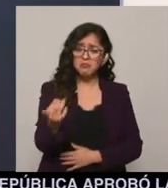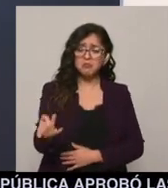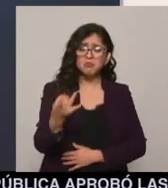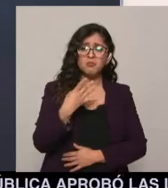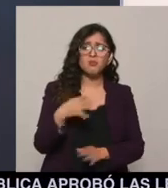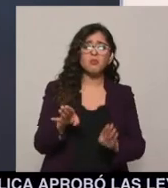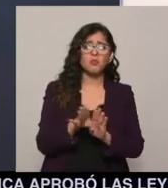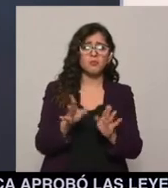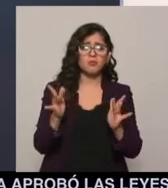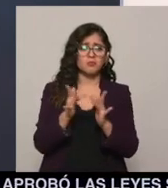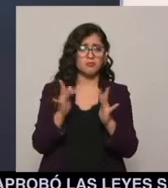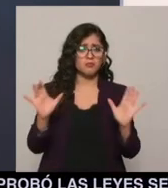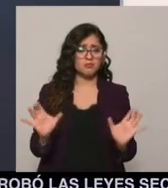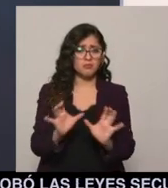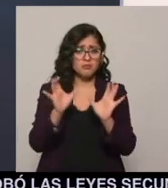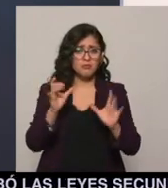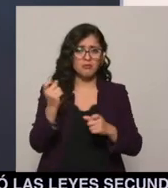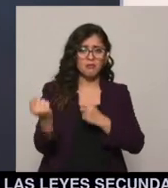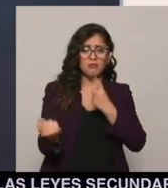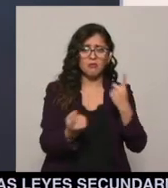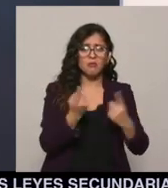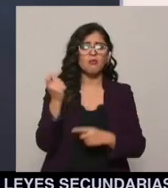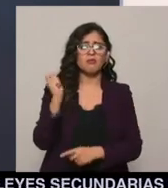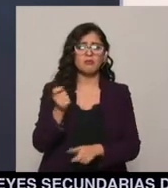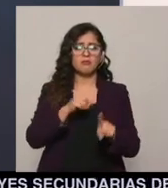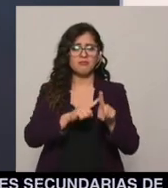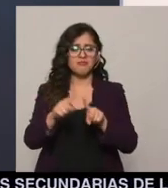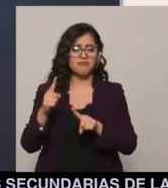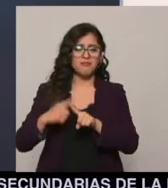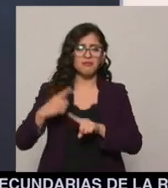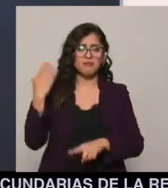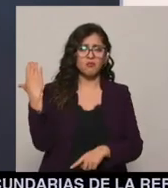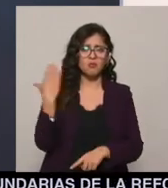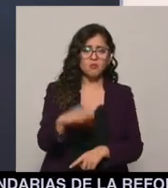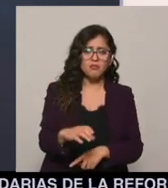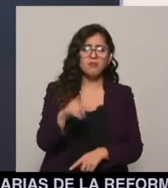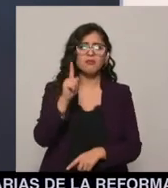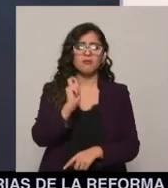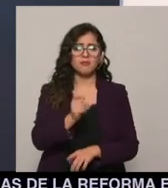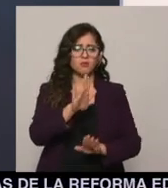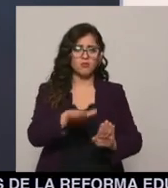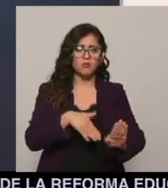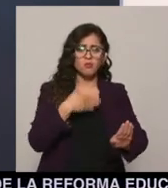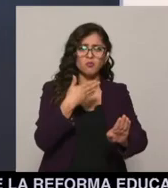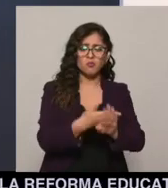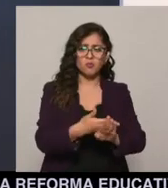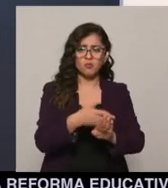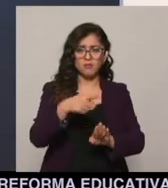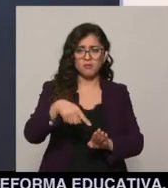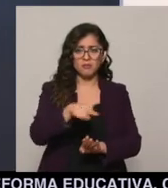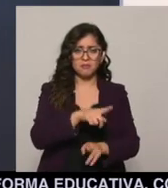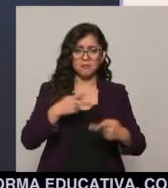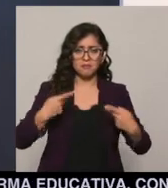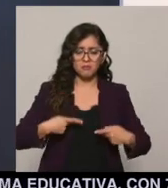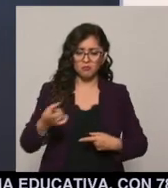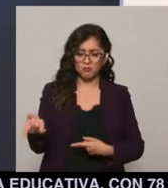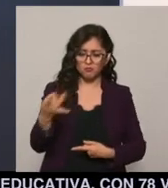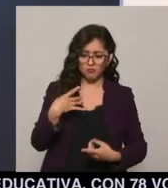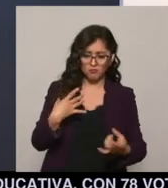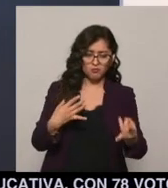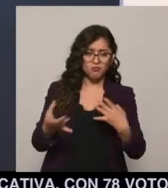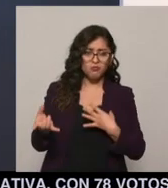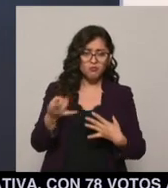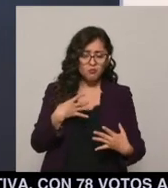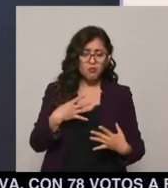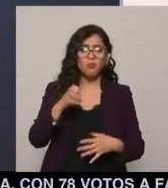en donde una serie de improperios y comentarios directos con amenaza directa de muerte les ha llegado a sus buzones o